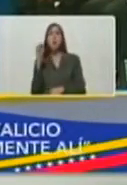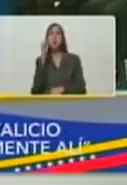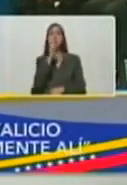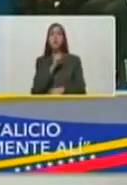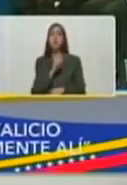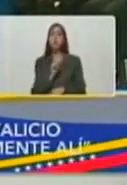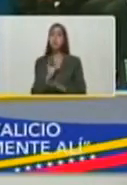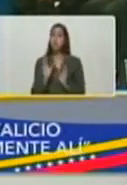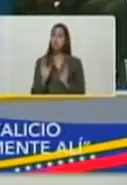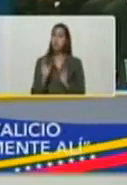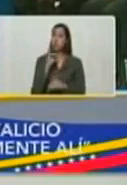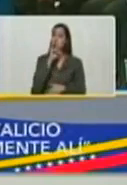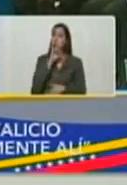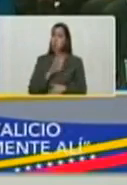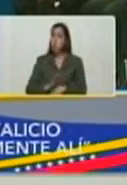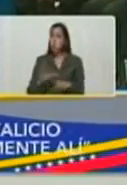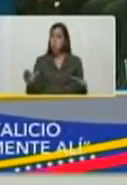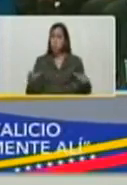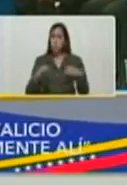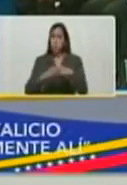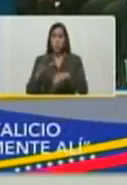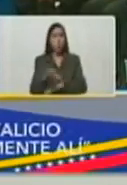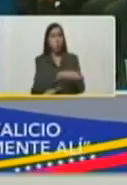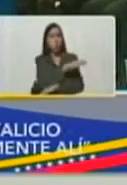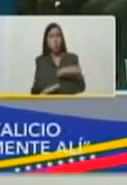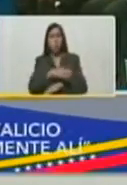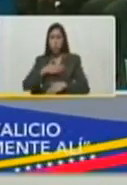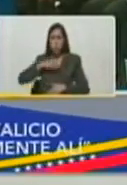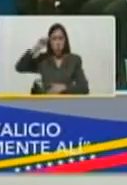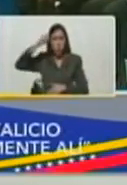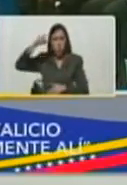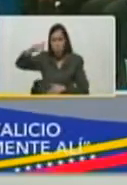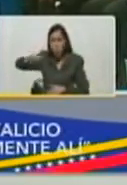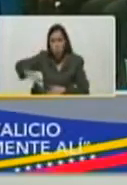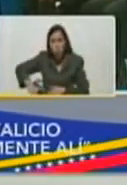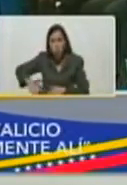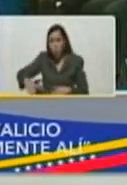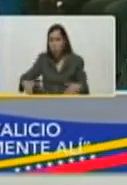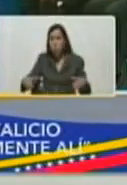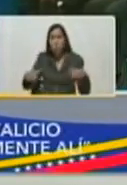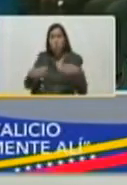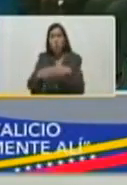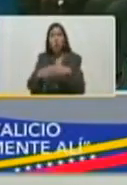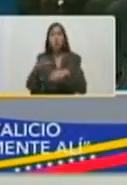bueno, histórico de los Guaraguao. Era yo un niñito y los Guaraguao